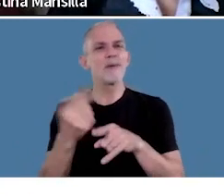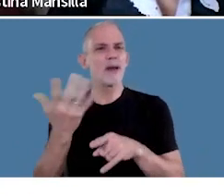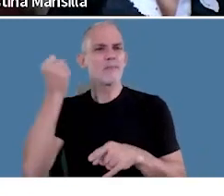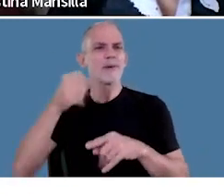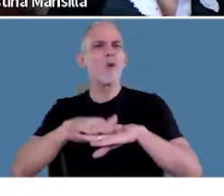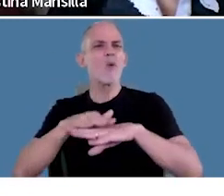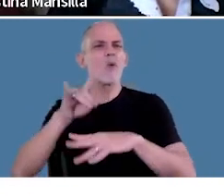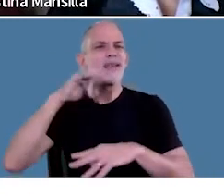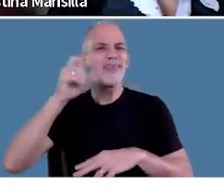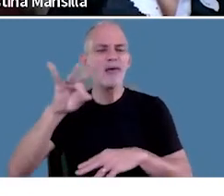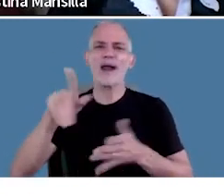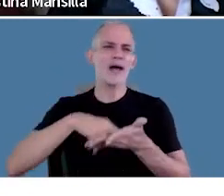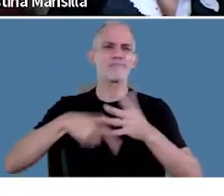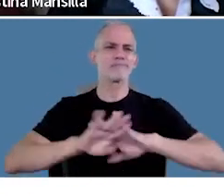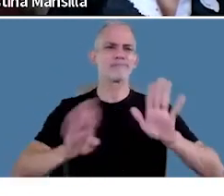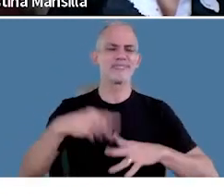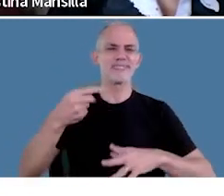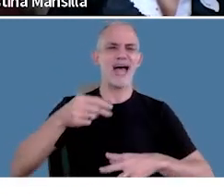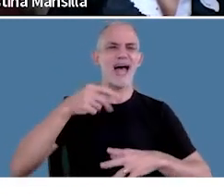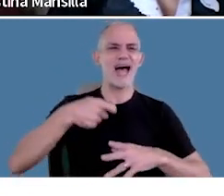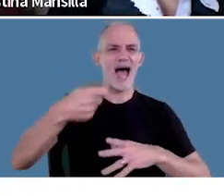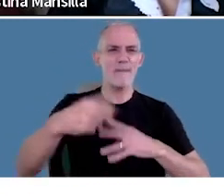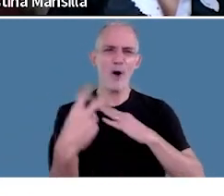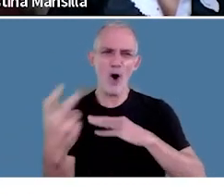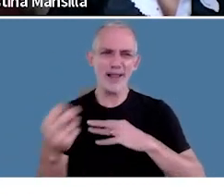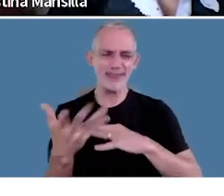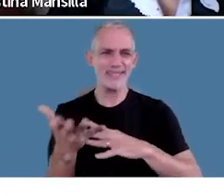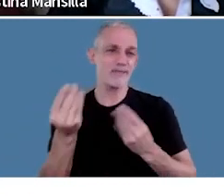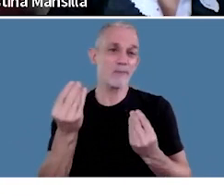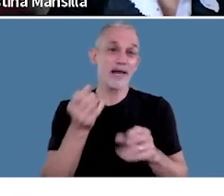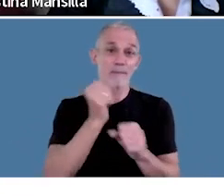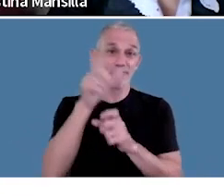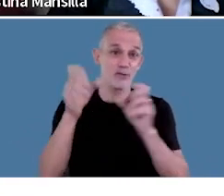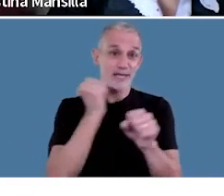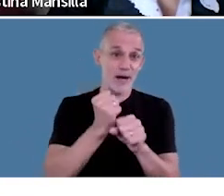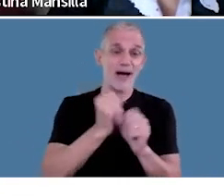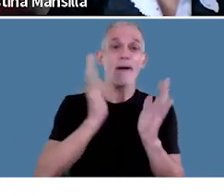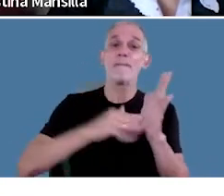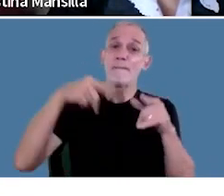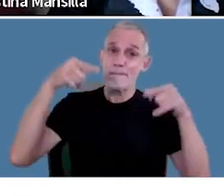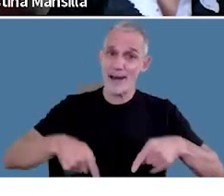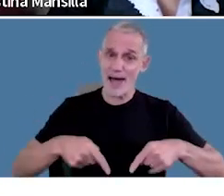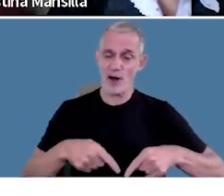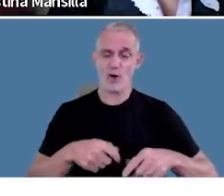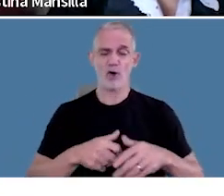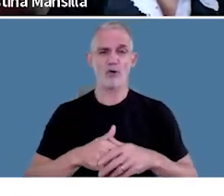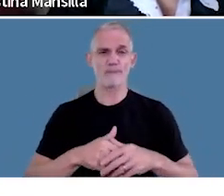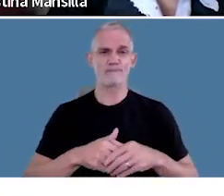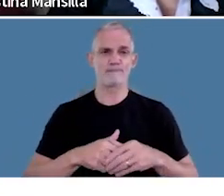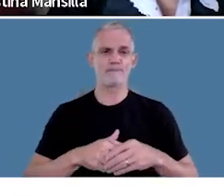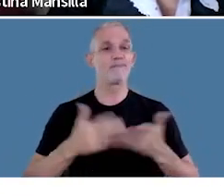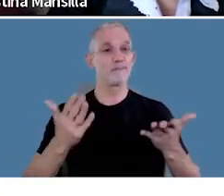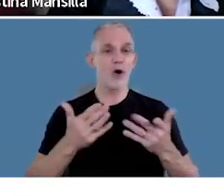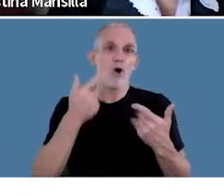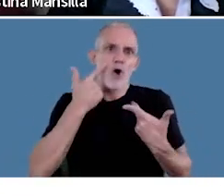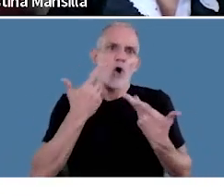de cancelación de aportes previsionales para trabajadores y trabajadoras en actividad. Por